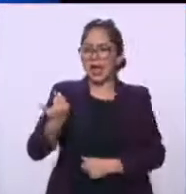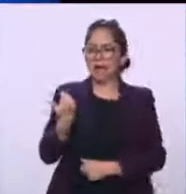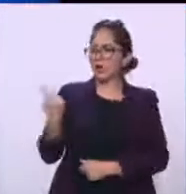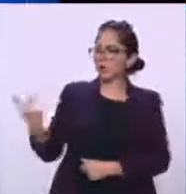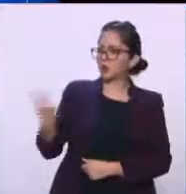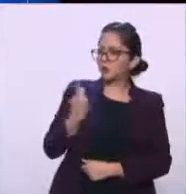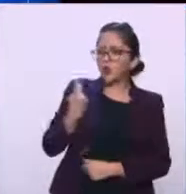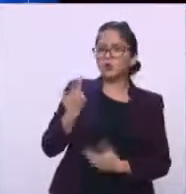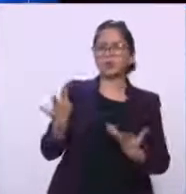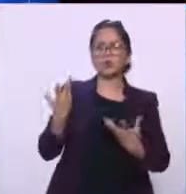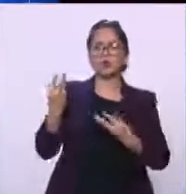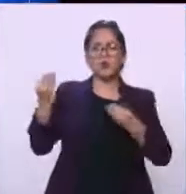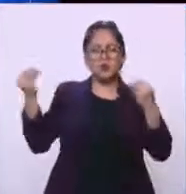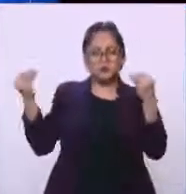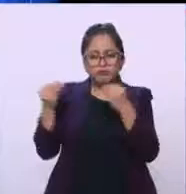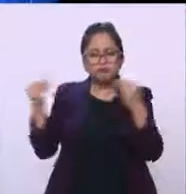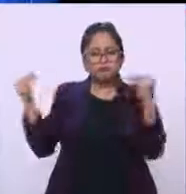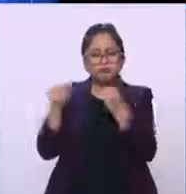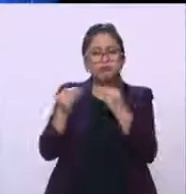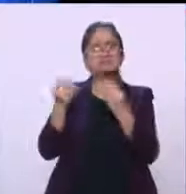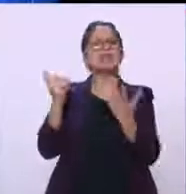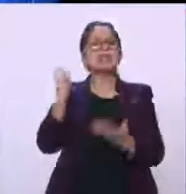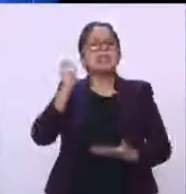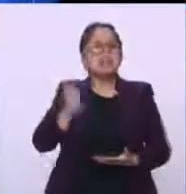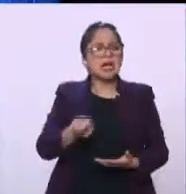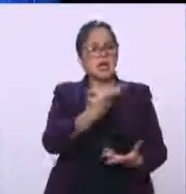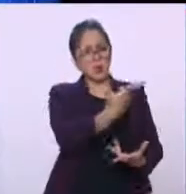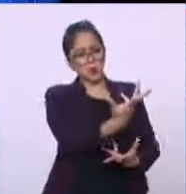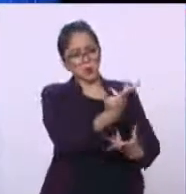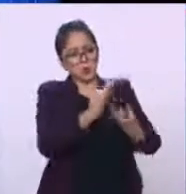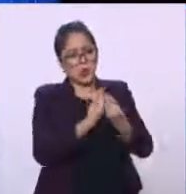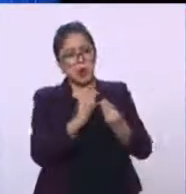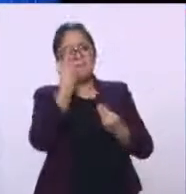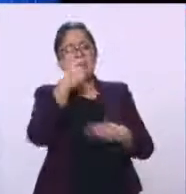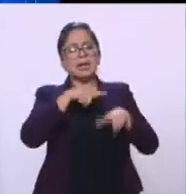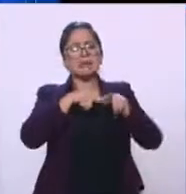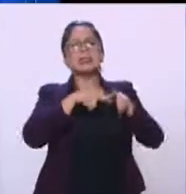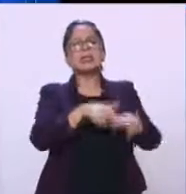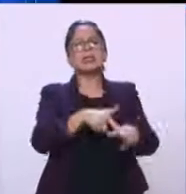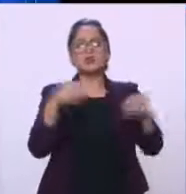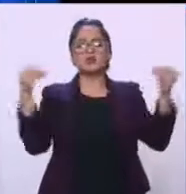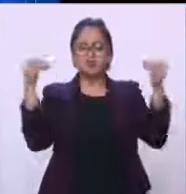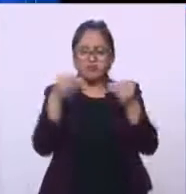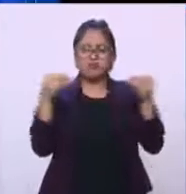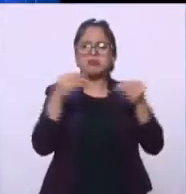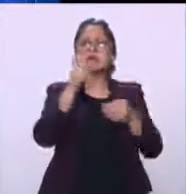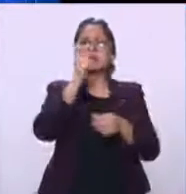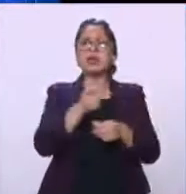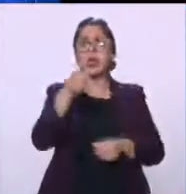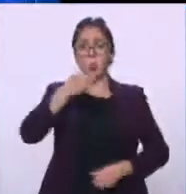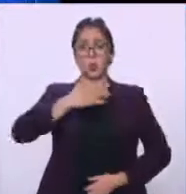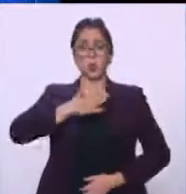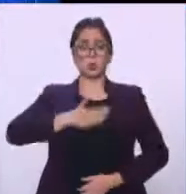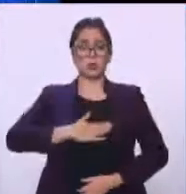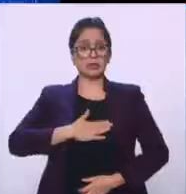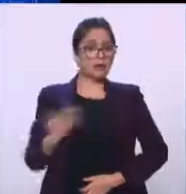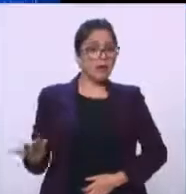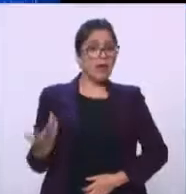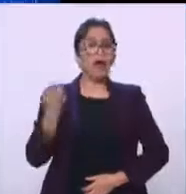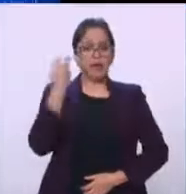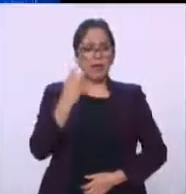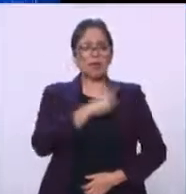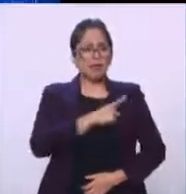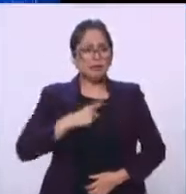ahora. Habla Jonathan sobre la justicia, sobre una transformación que no sería posible con impunidad y